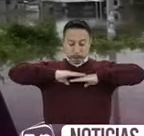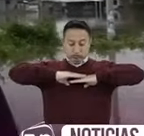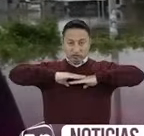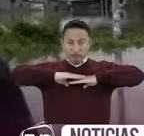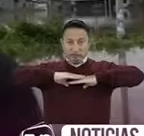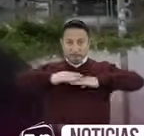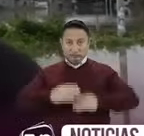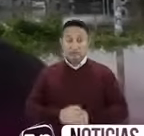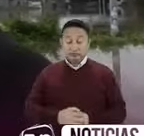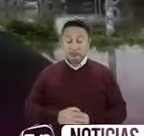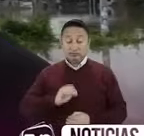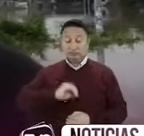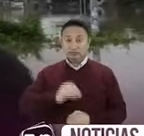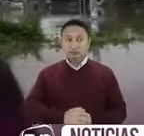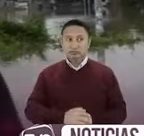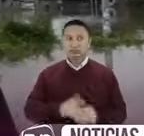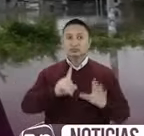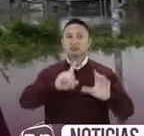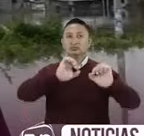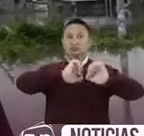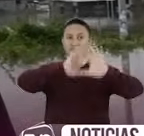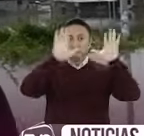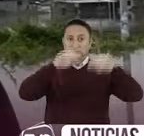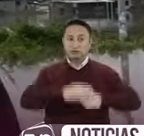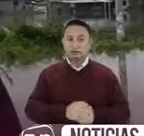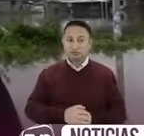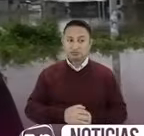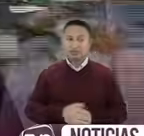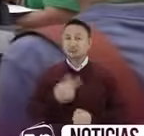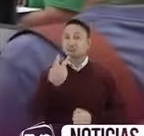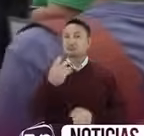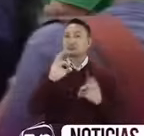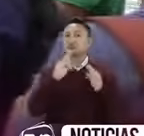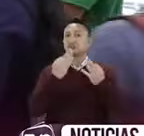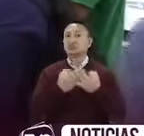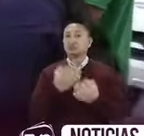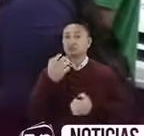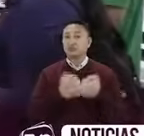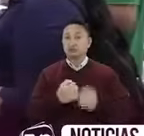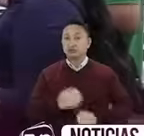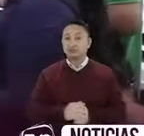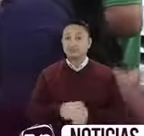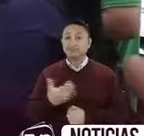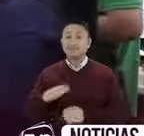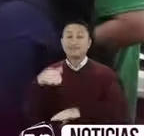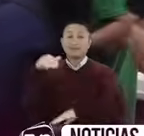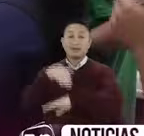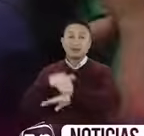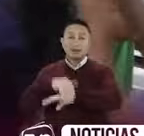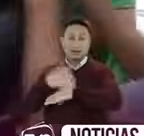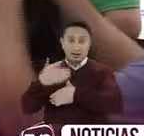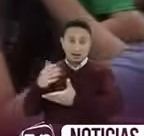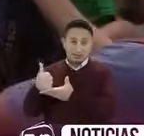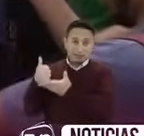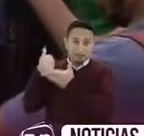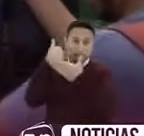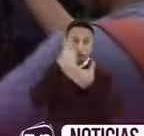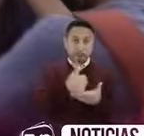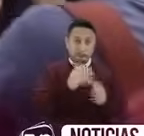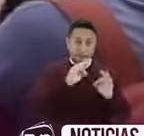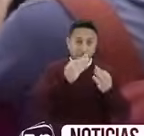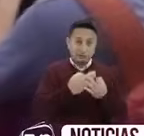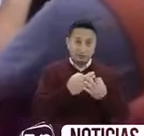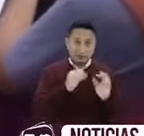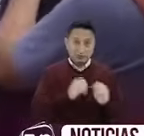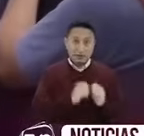Casi como a las 6 de la mañana, somos como 12 familias. Ya en la tarde la ayuda humanitaria llegó a las familias afectadas en el suroeste